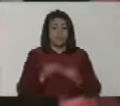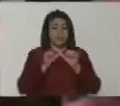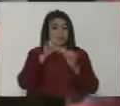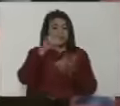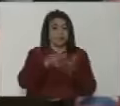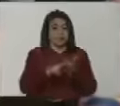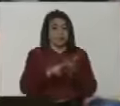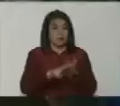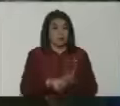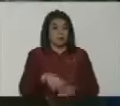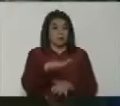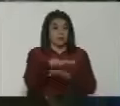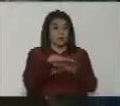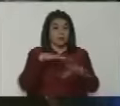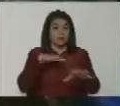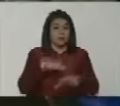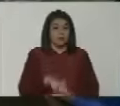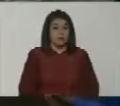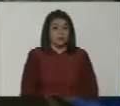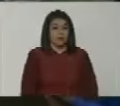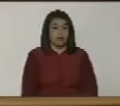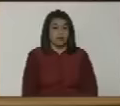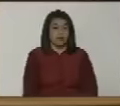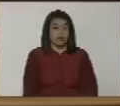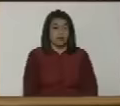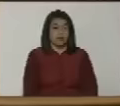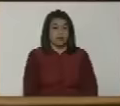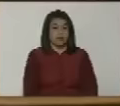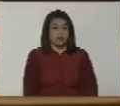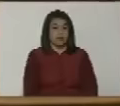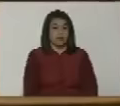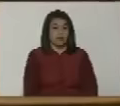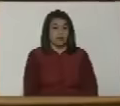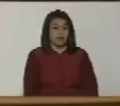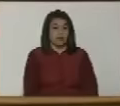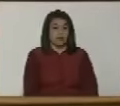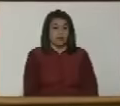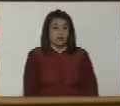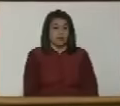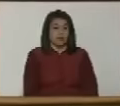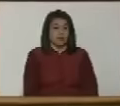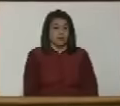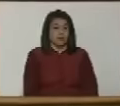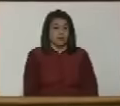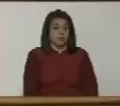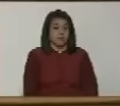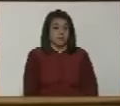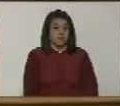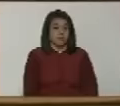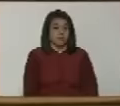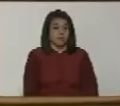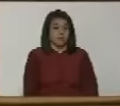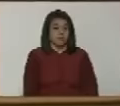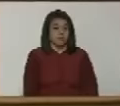Queda aprobado por unanimidad.